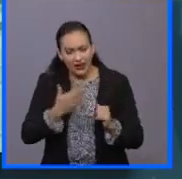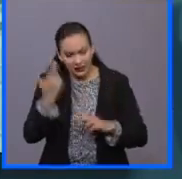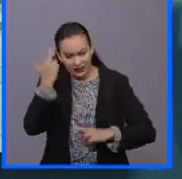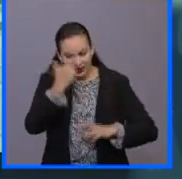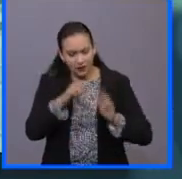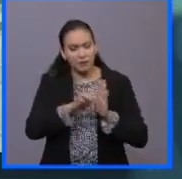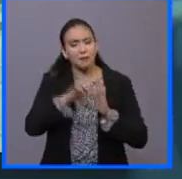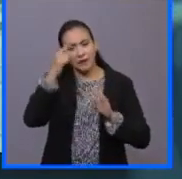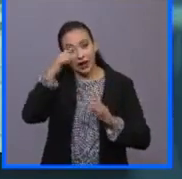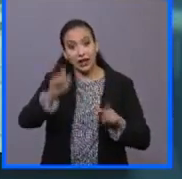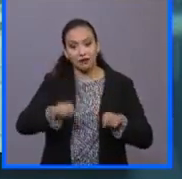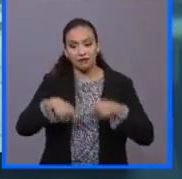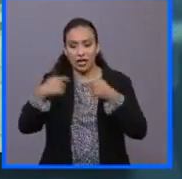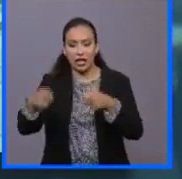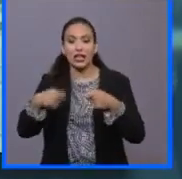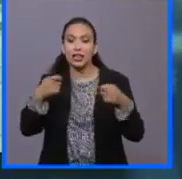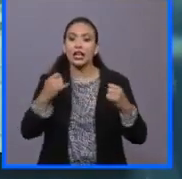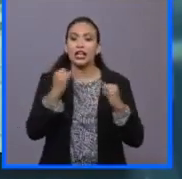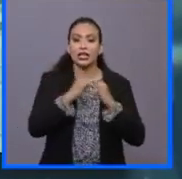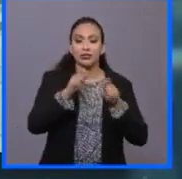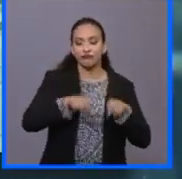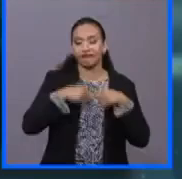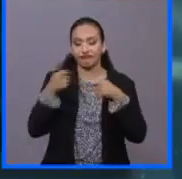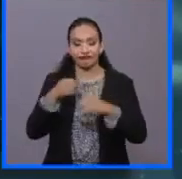de entrega-recepción institucional.